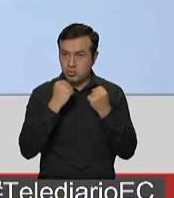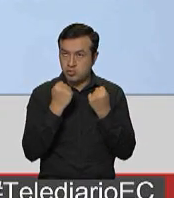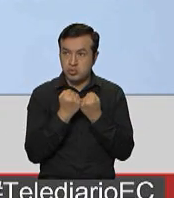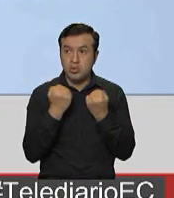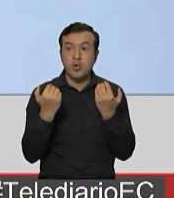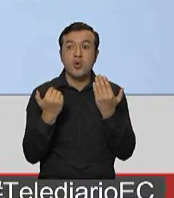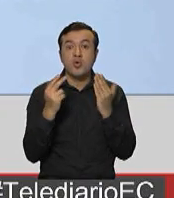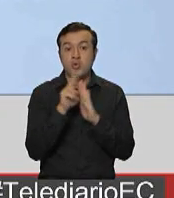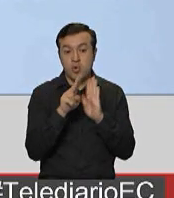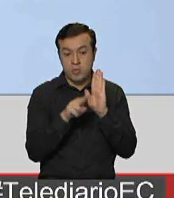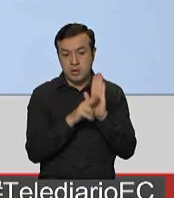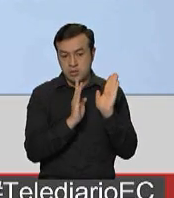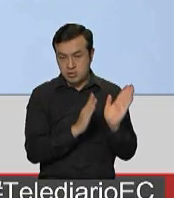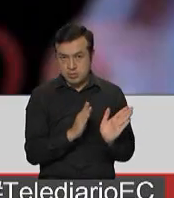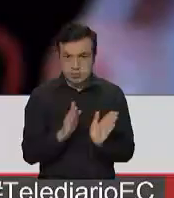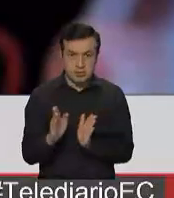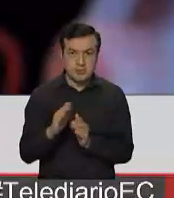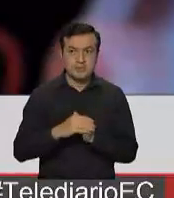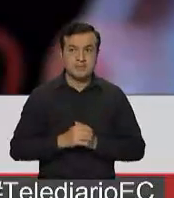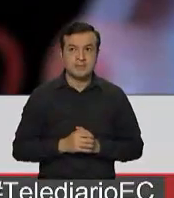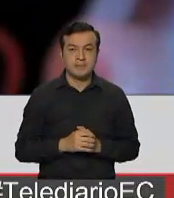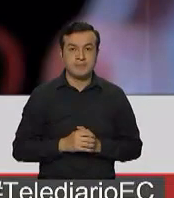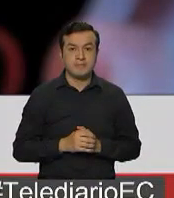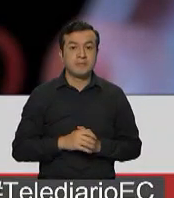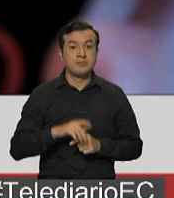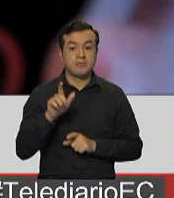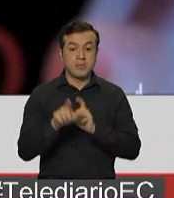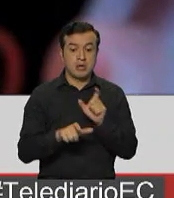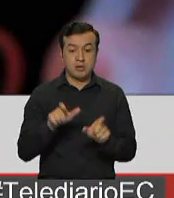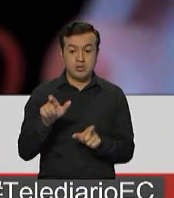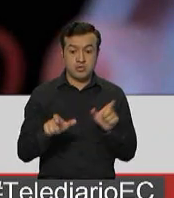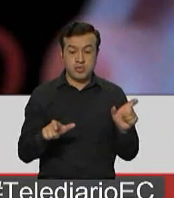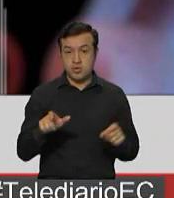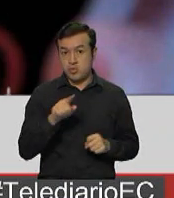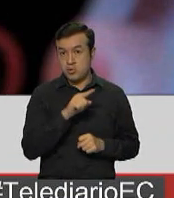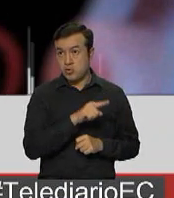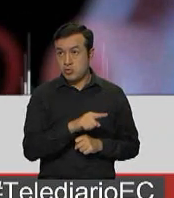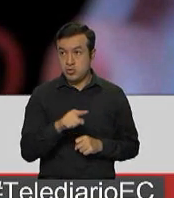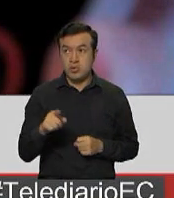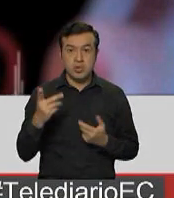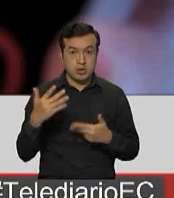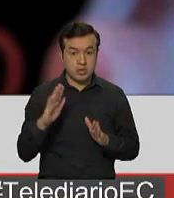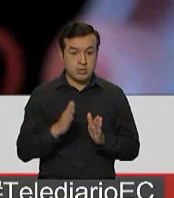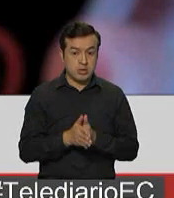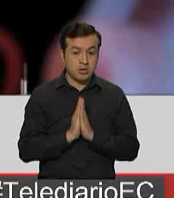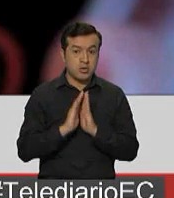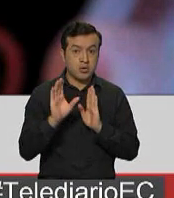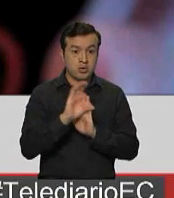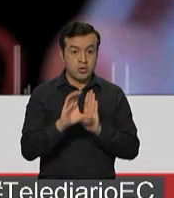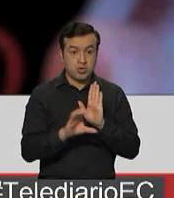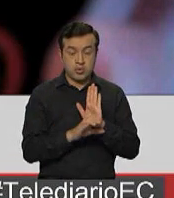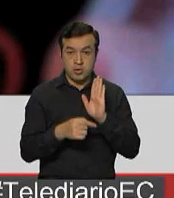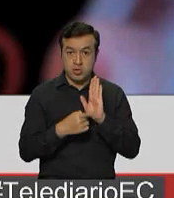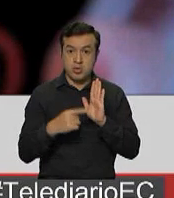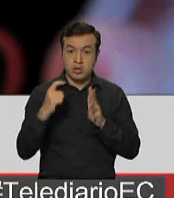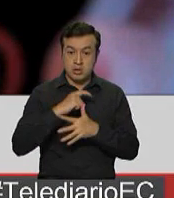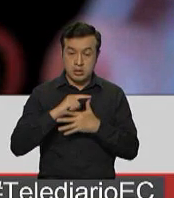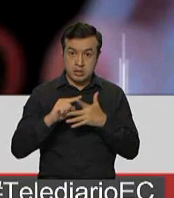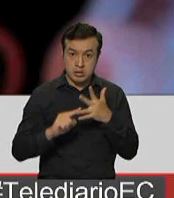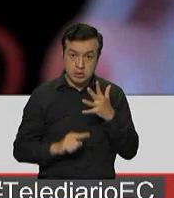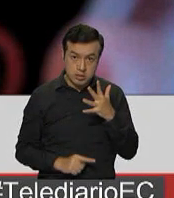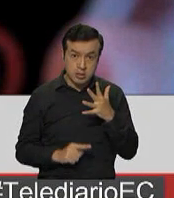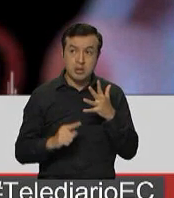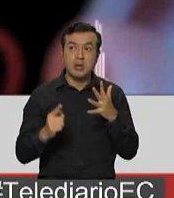una normalización de lo impropio. La ciudadanía, en virtud de lo que le permite la Constitución, debería tener